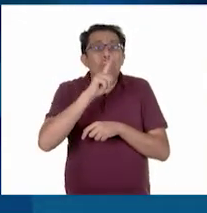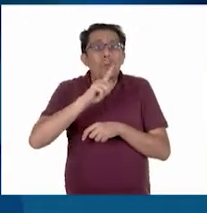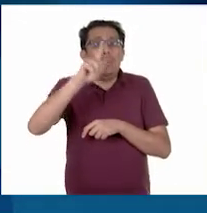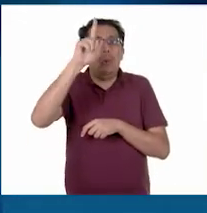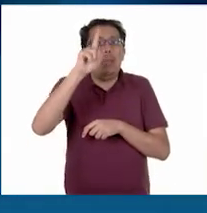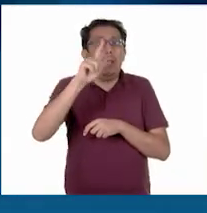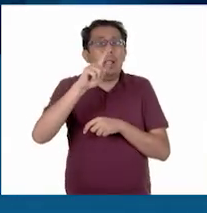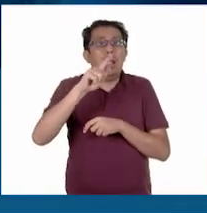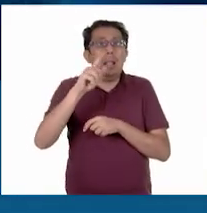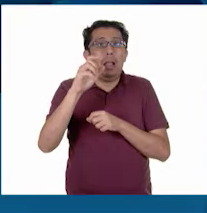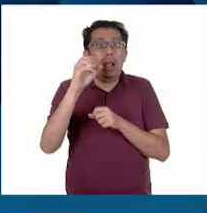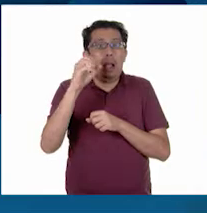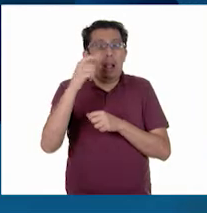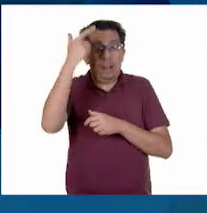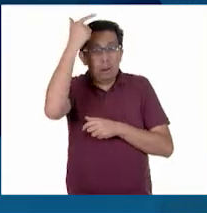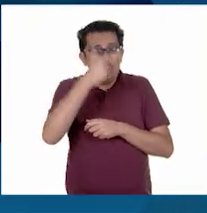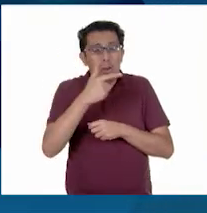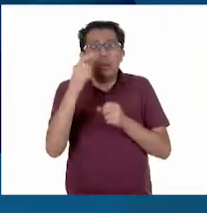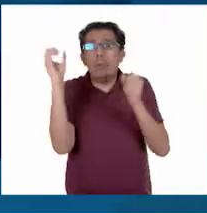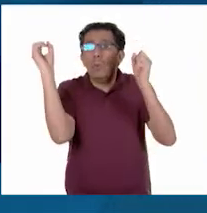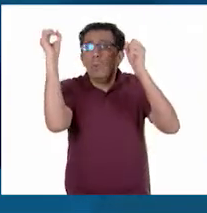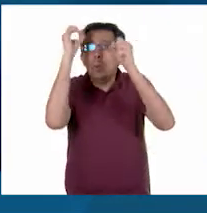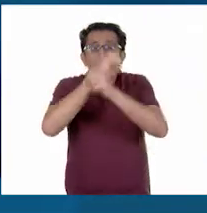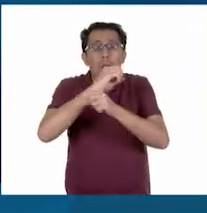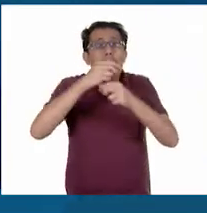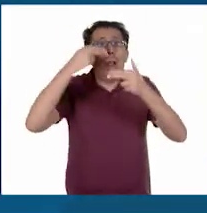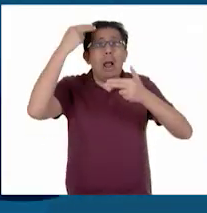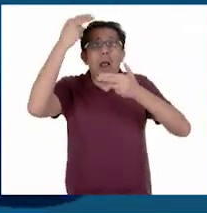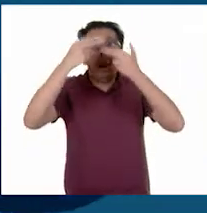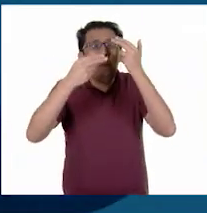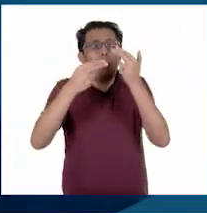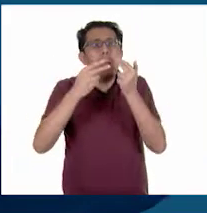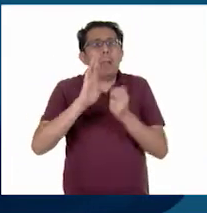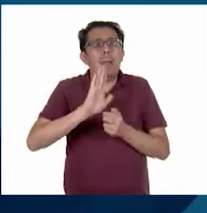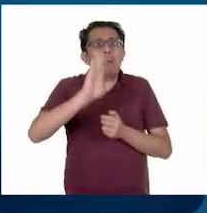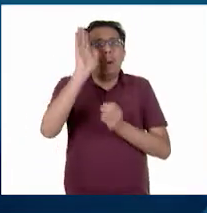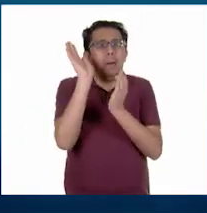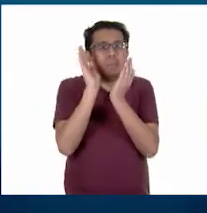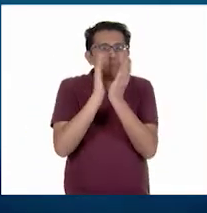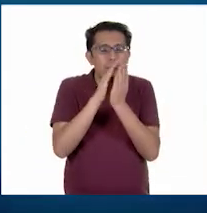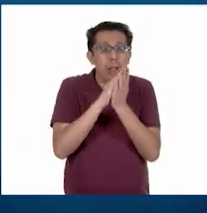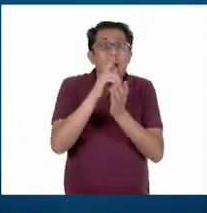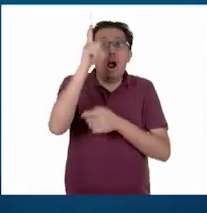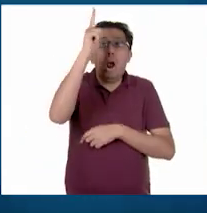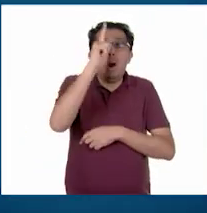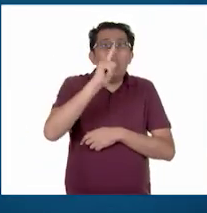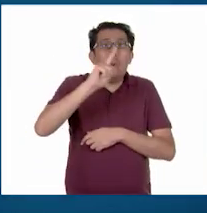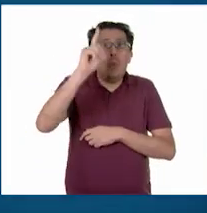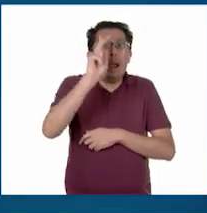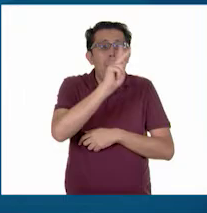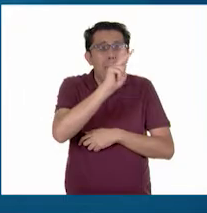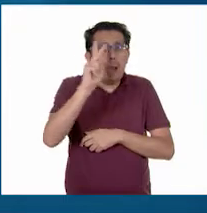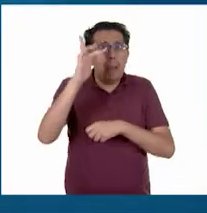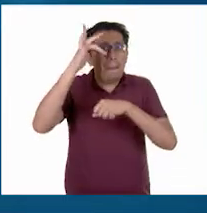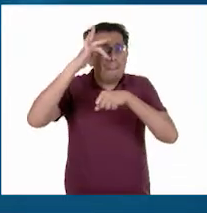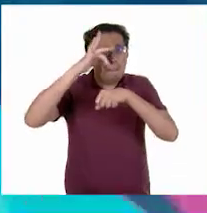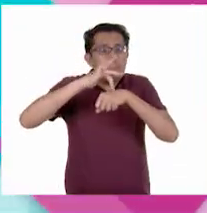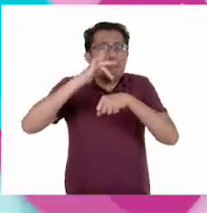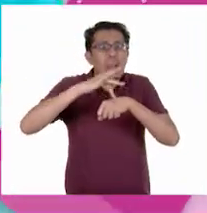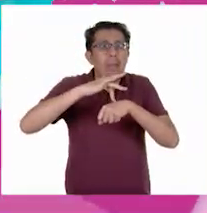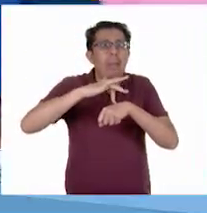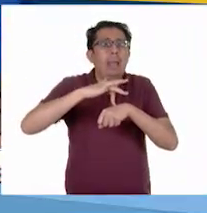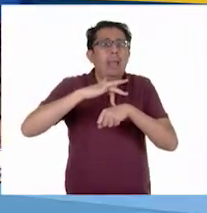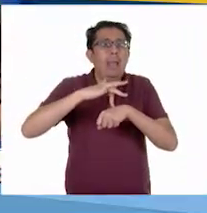mar la noche negra, la nube es una concha, la luna es una perla. ¿Qué les parecieron?